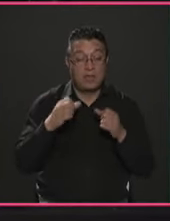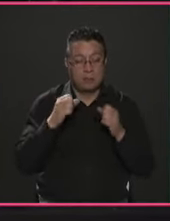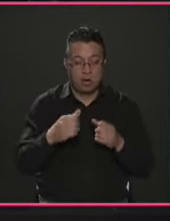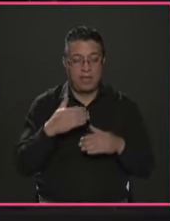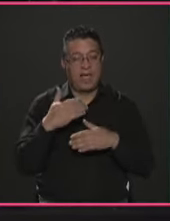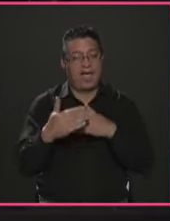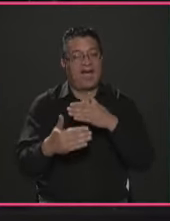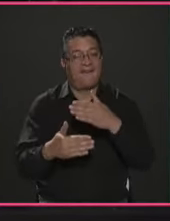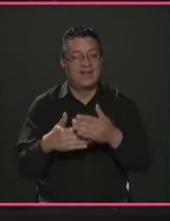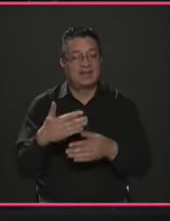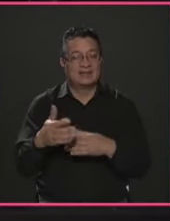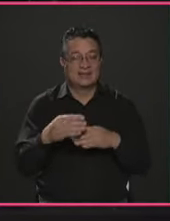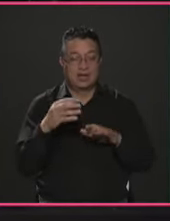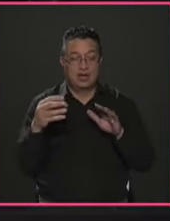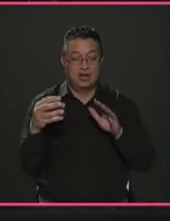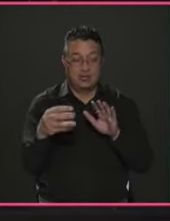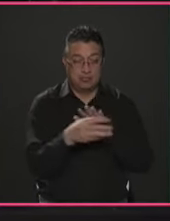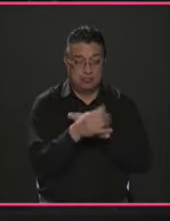la descarbonización